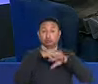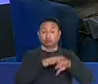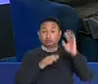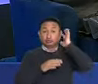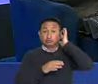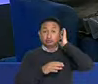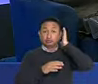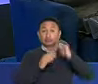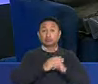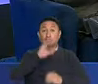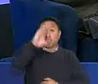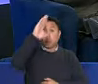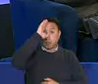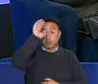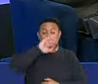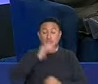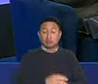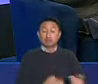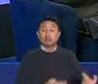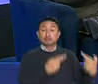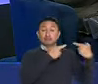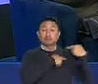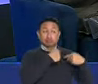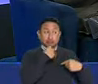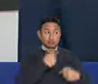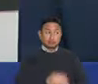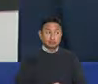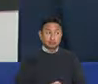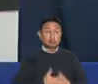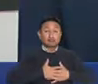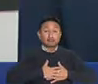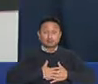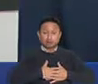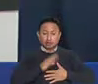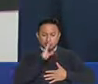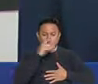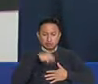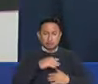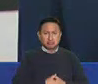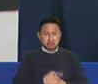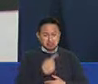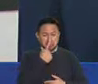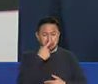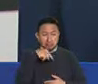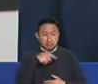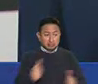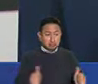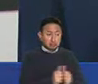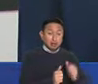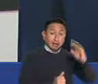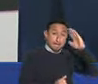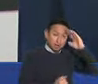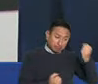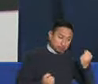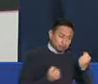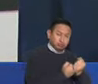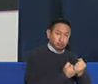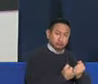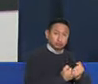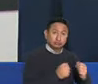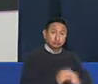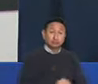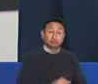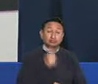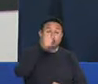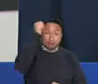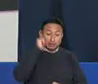La Policía Nacional juega un rol. Y también decirle, esta ha sido nuestra postura. A nosotros nos interesa trabajar con la Policía Nacional. Le escuchaba el día